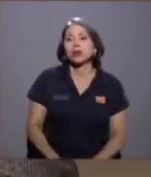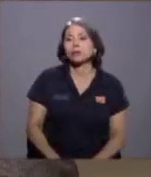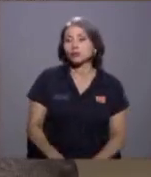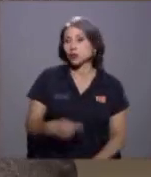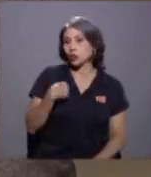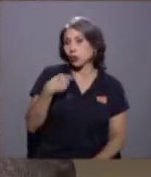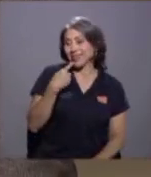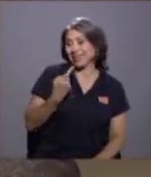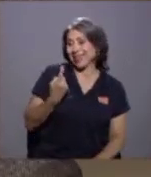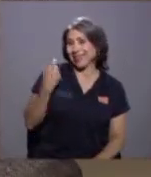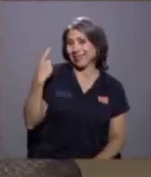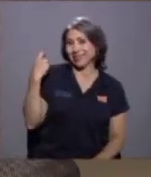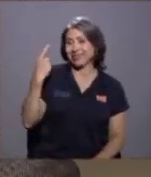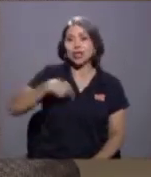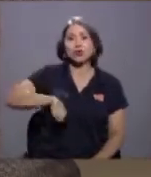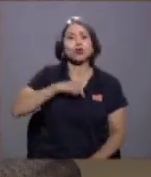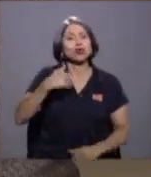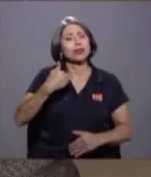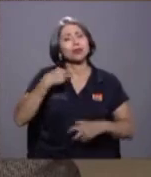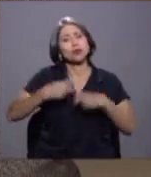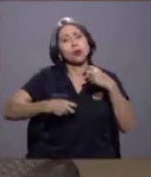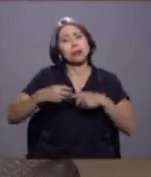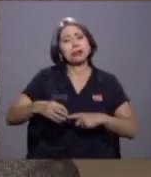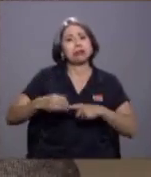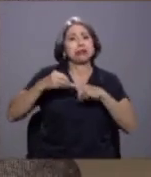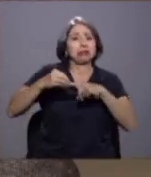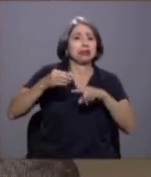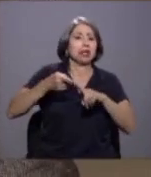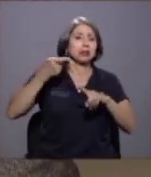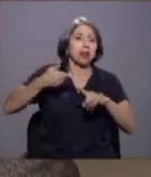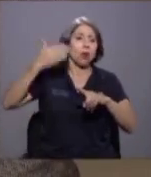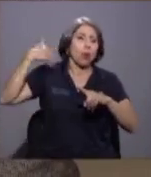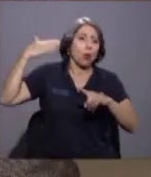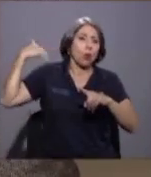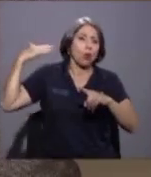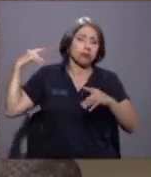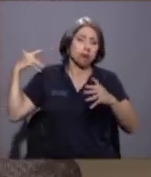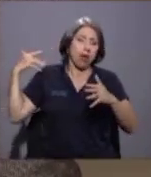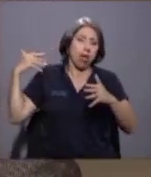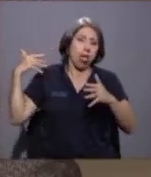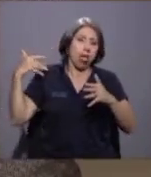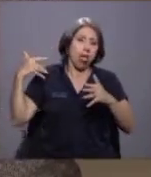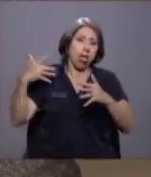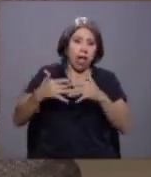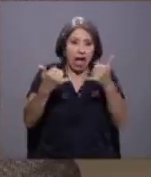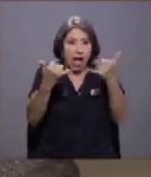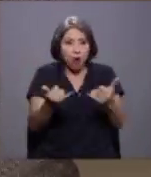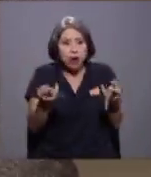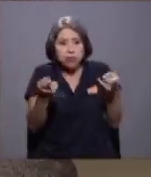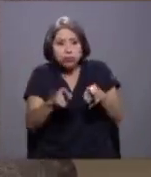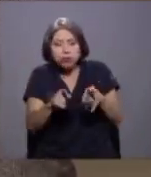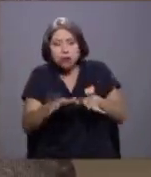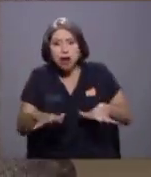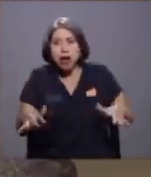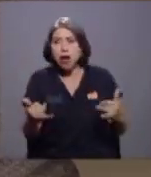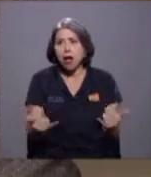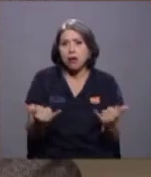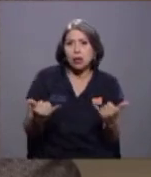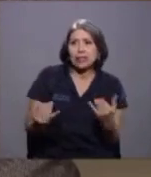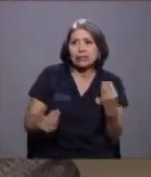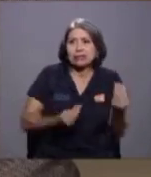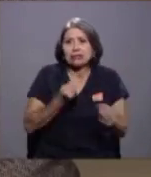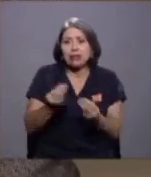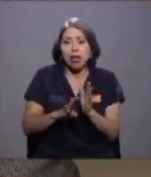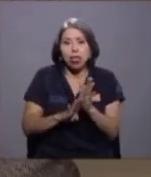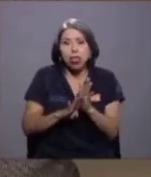que arrastramos problemas estructurales, ahora se complican con una situación de coyuntura que nos tiene en una situación de